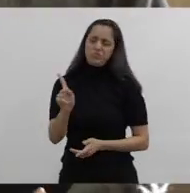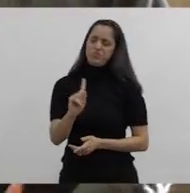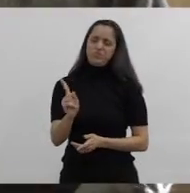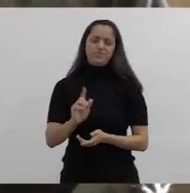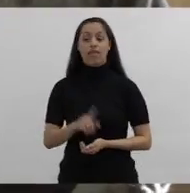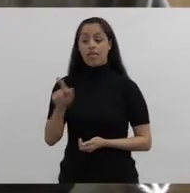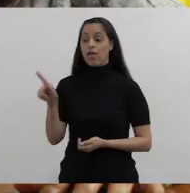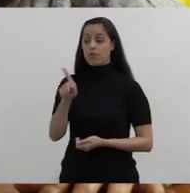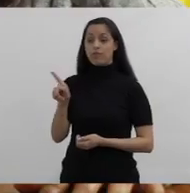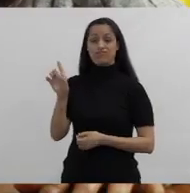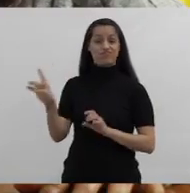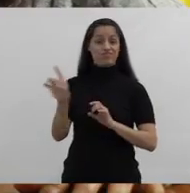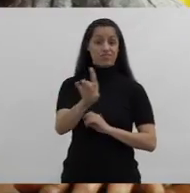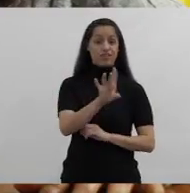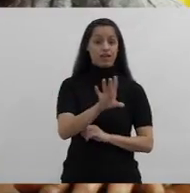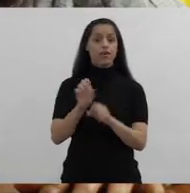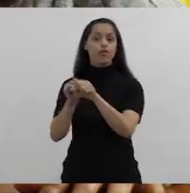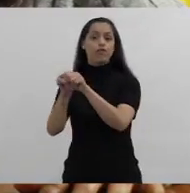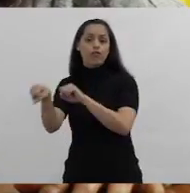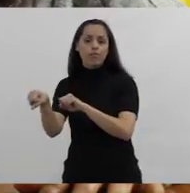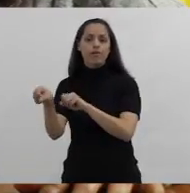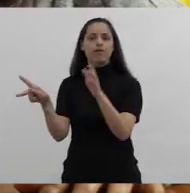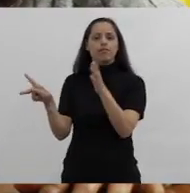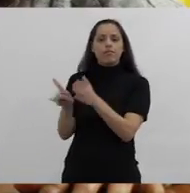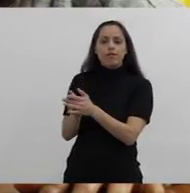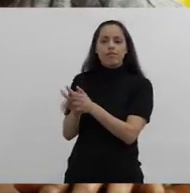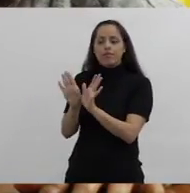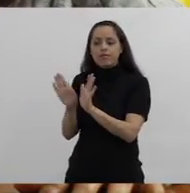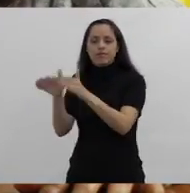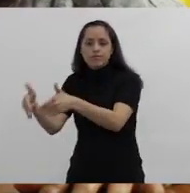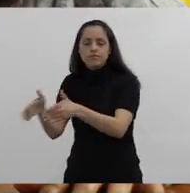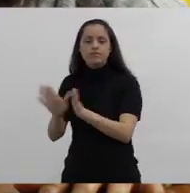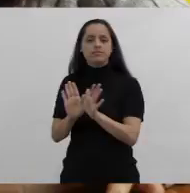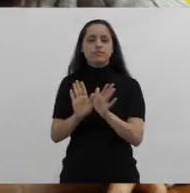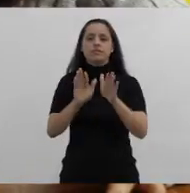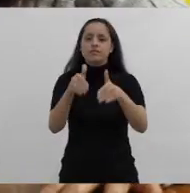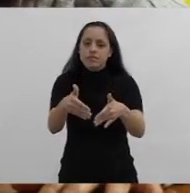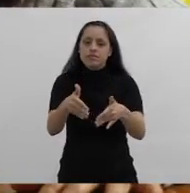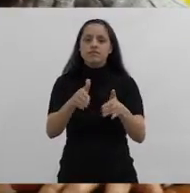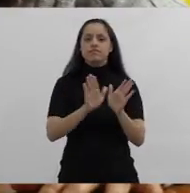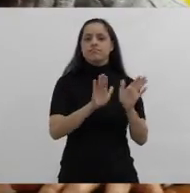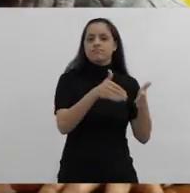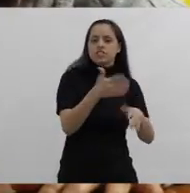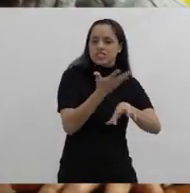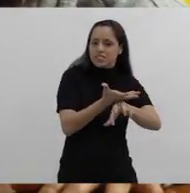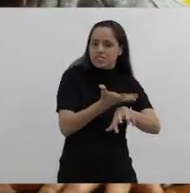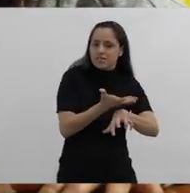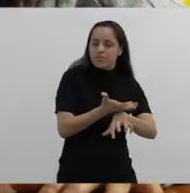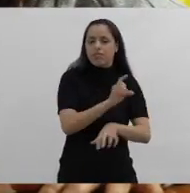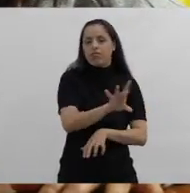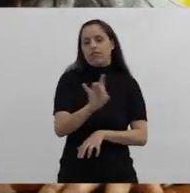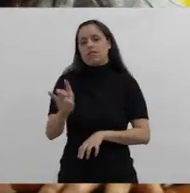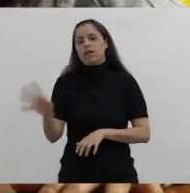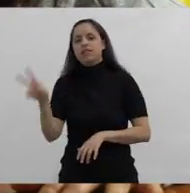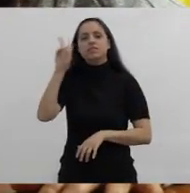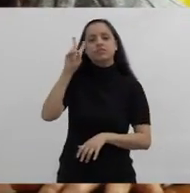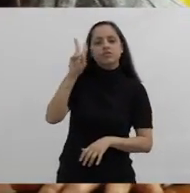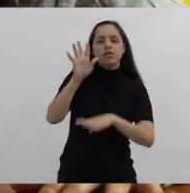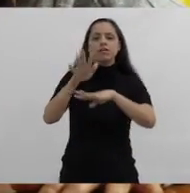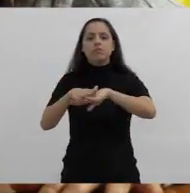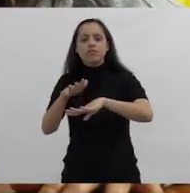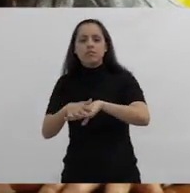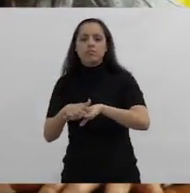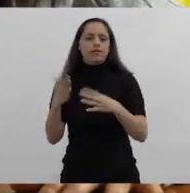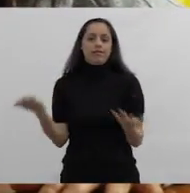tengo en desuso. Profes que se formaron en el profesorado, cada uno es el profesorado de su